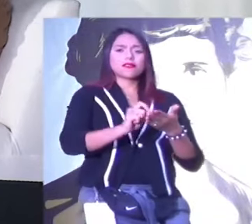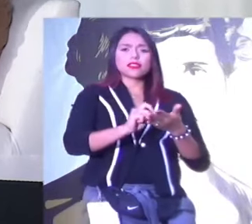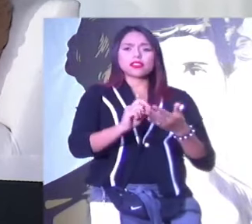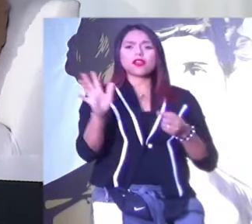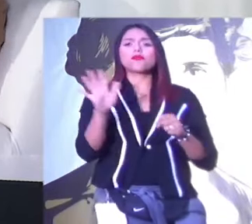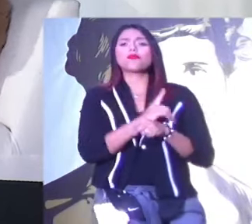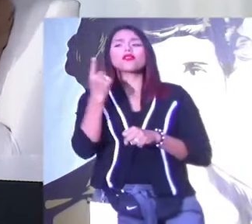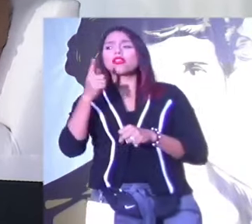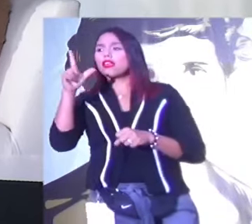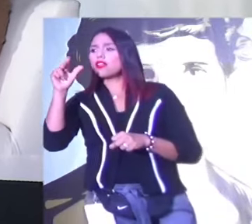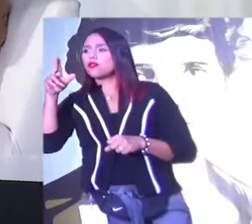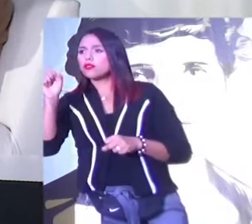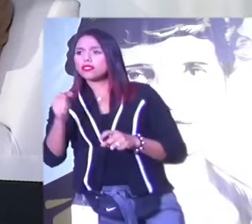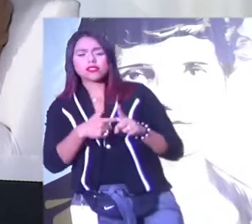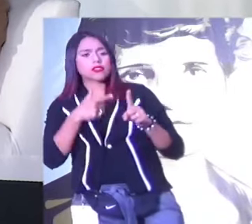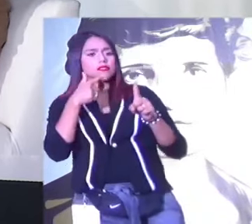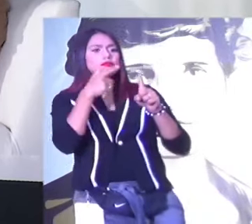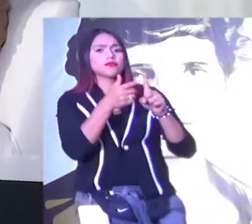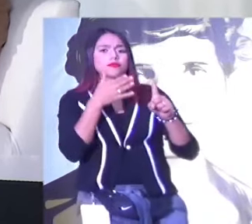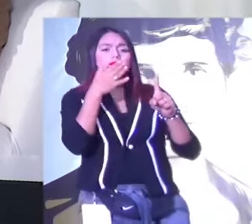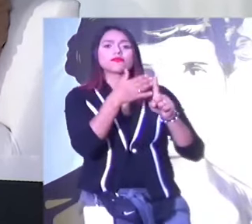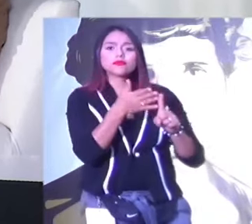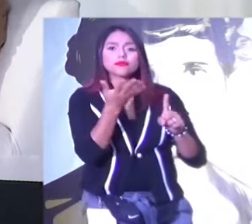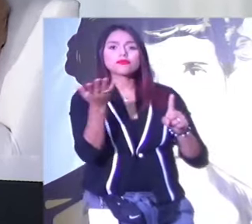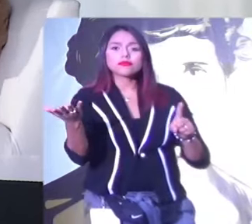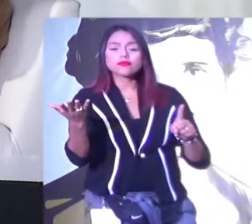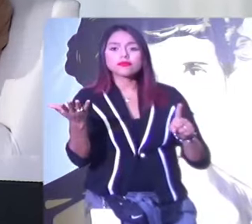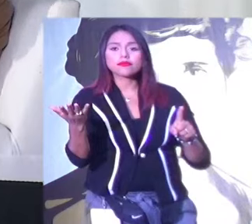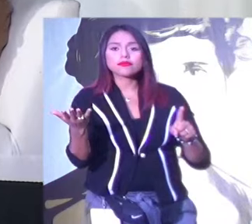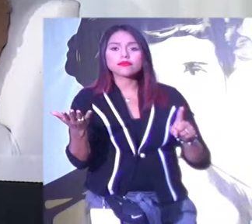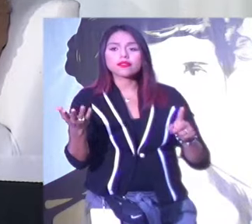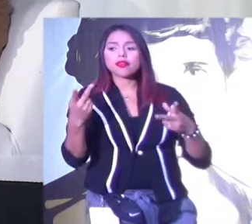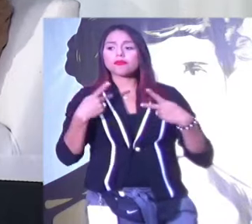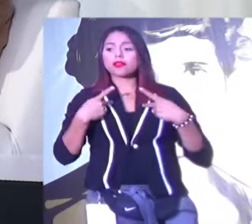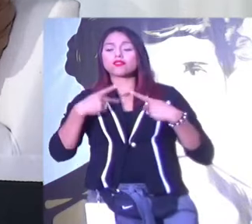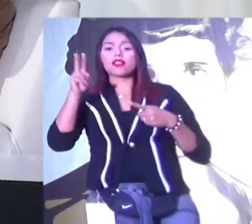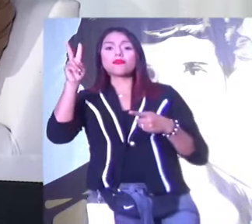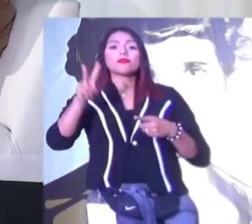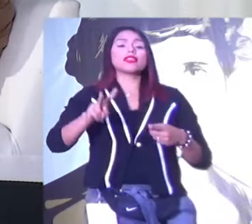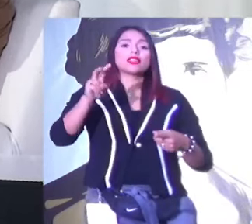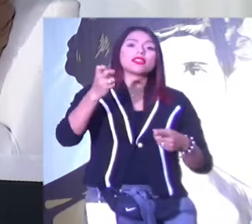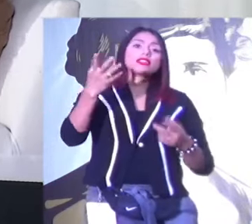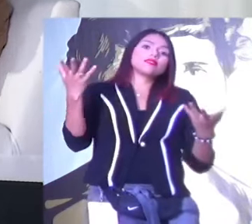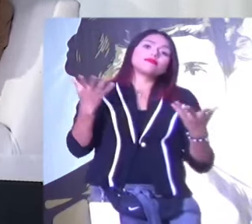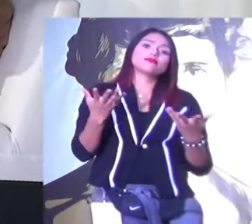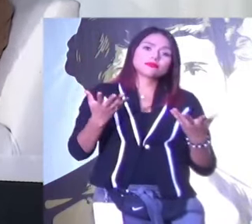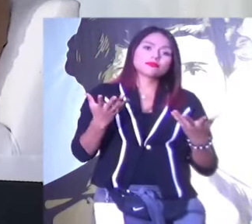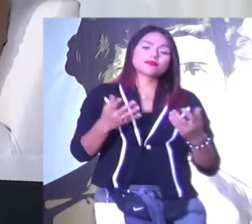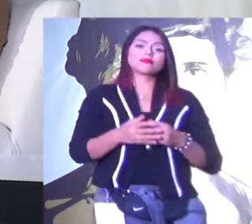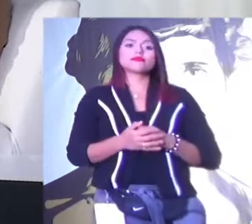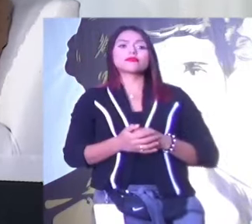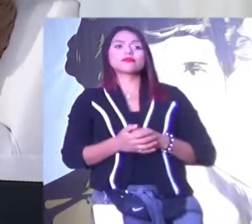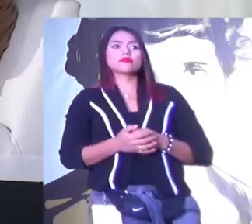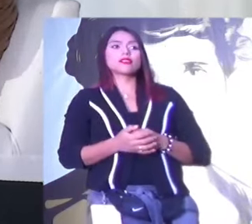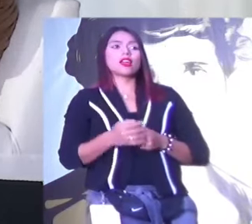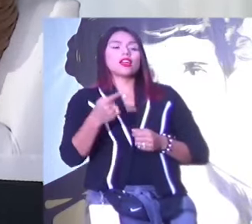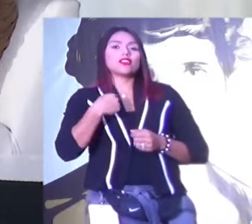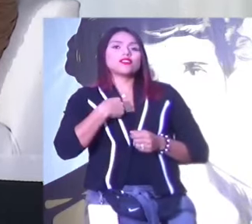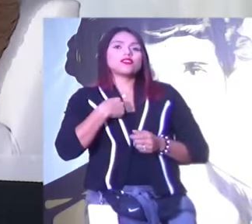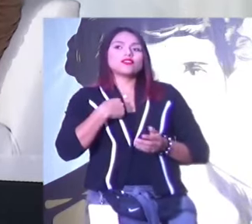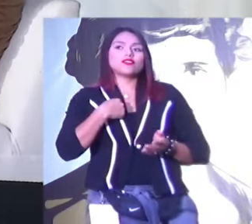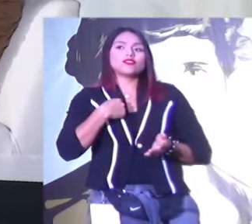de el ser humano real que presenta hoy esto? ¿No? Tiene todos esos registros, yo lo llamo una caja de